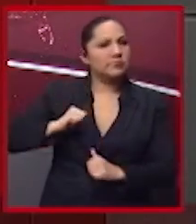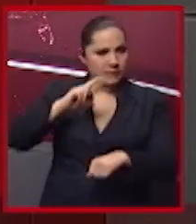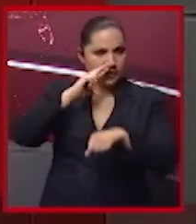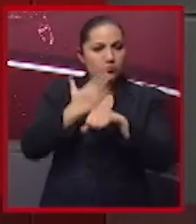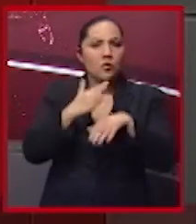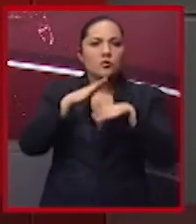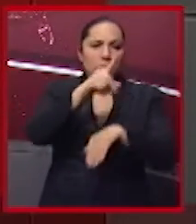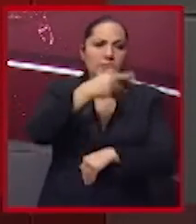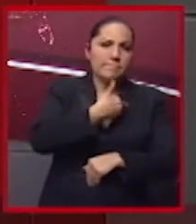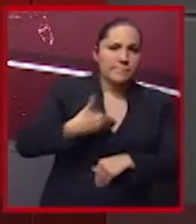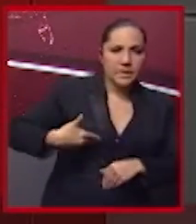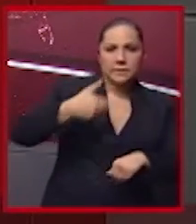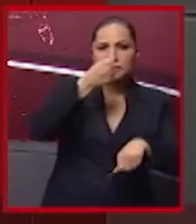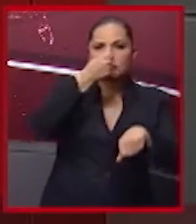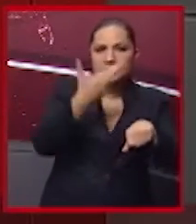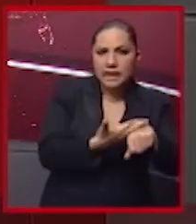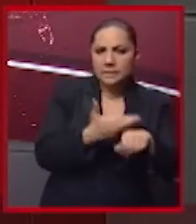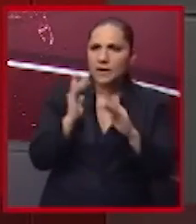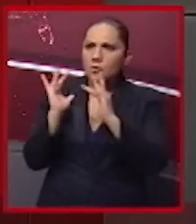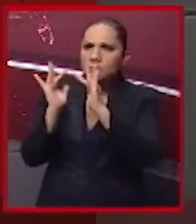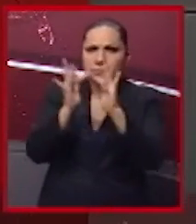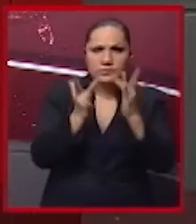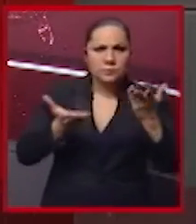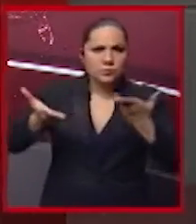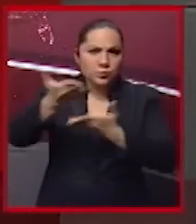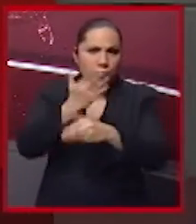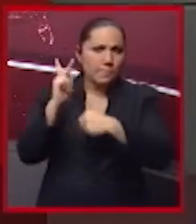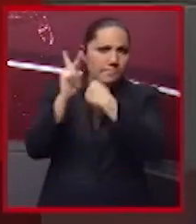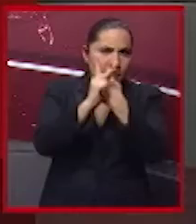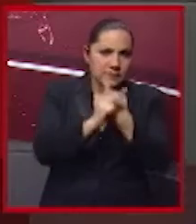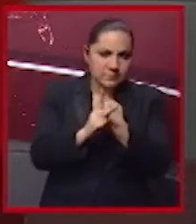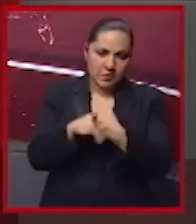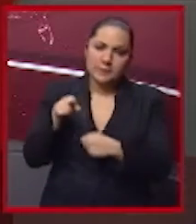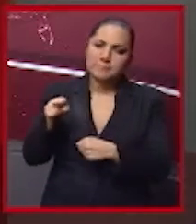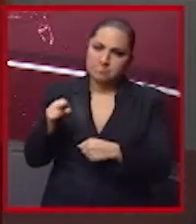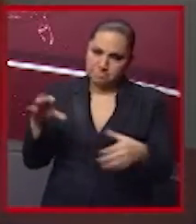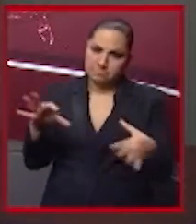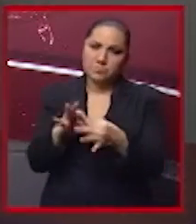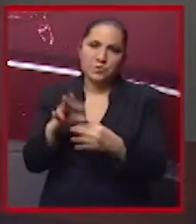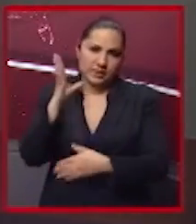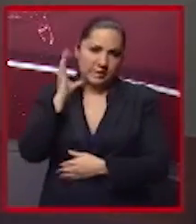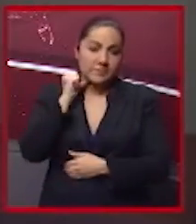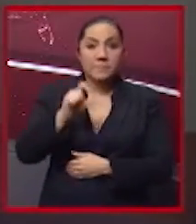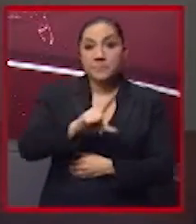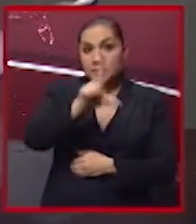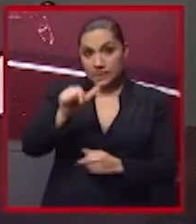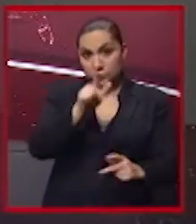Ejecutivo. Hacemos una pausa, regreso, seguimos con este recuento, ahora en el tema de economía. Volvemos.